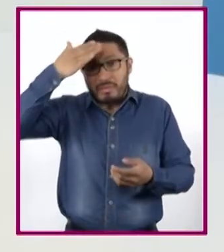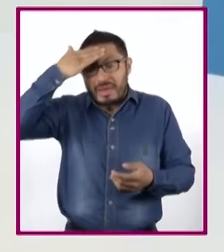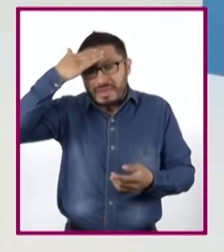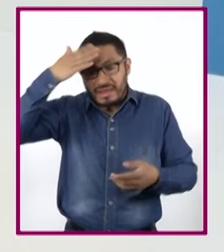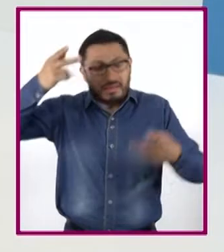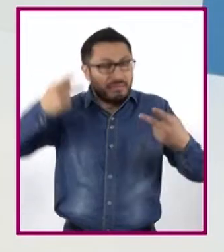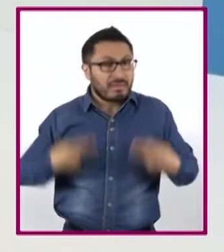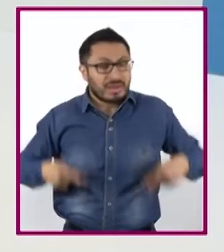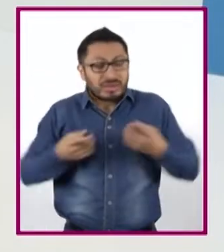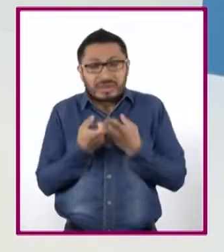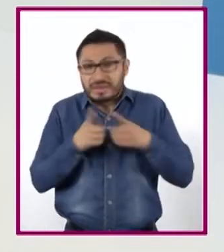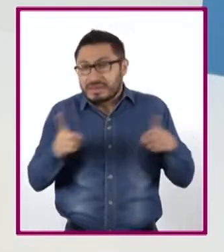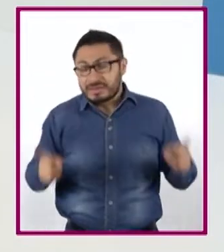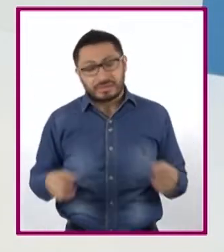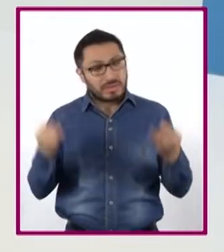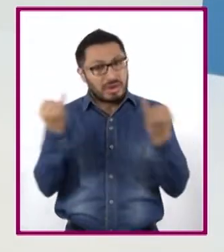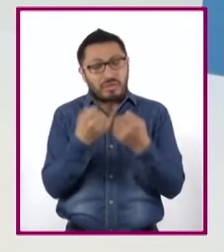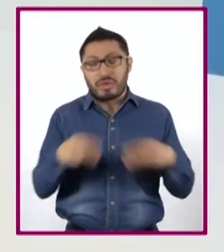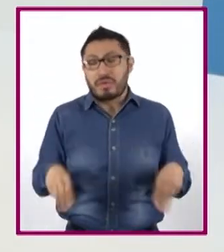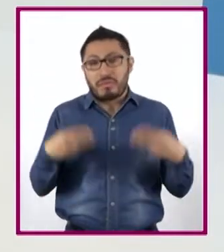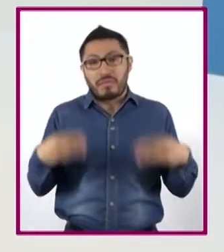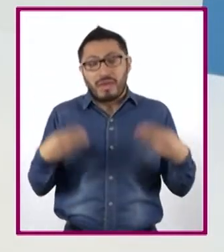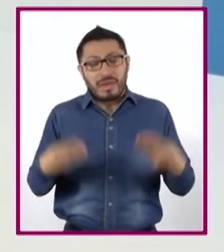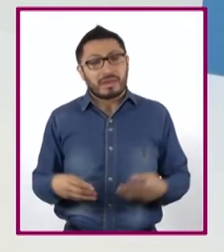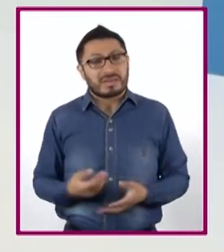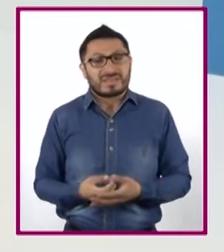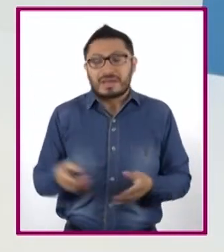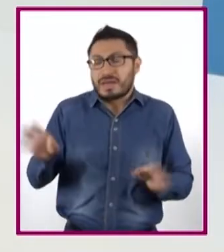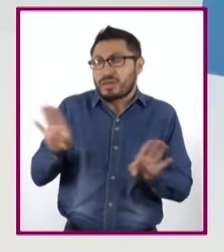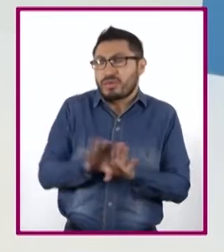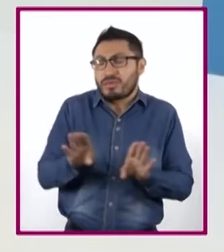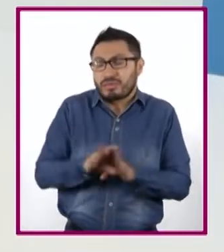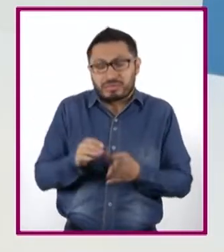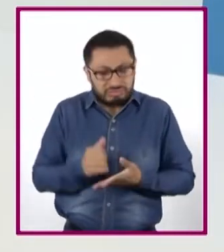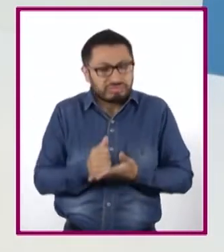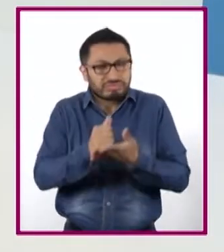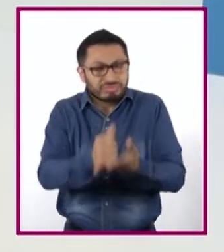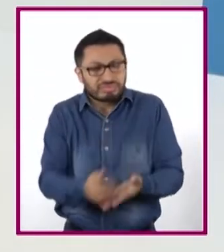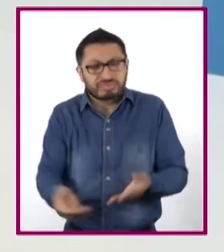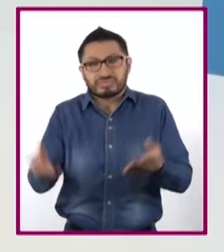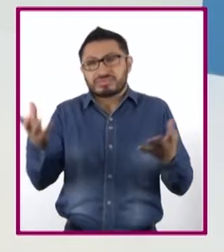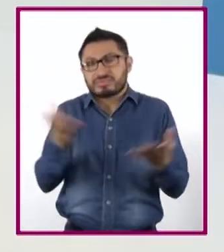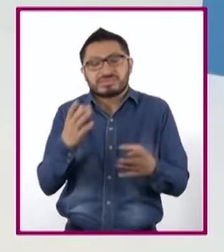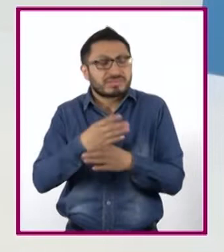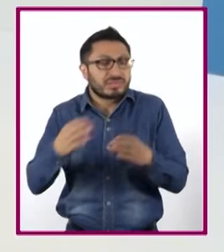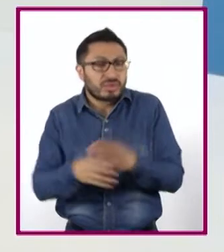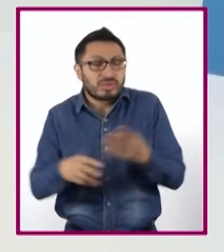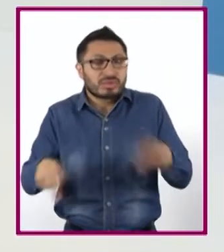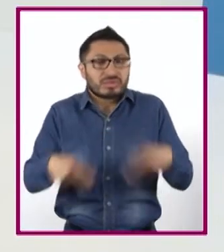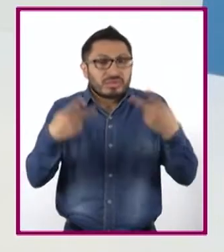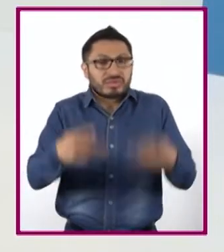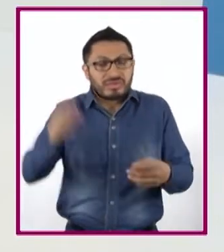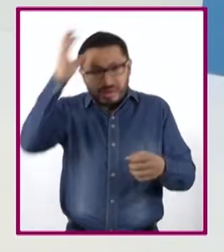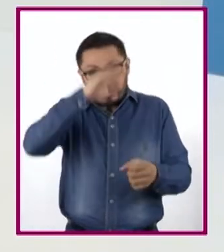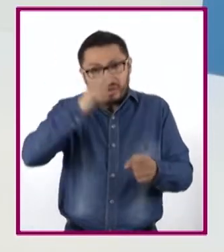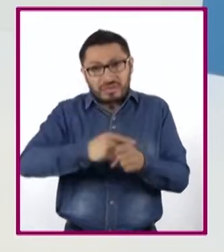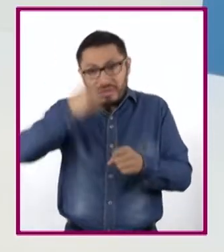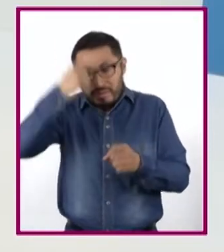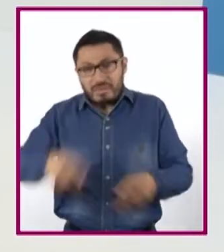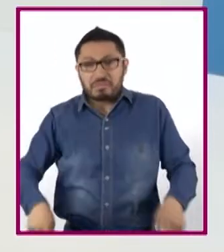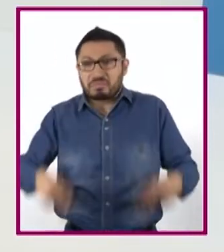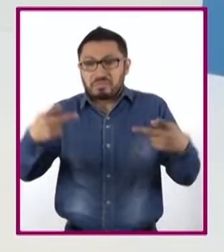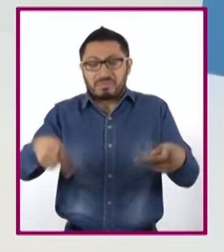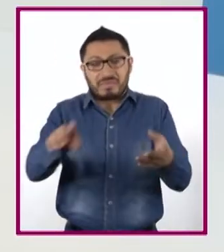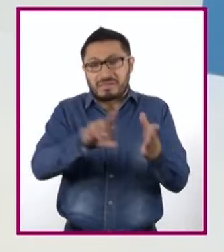el mercado ha influido, generando productos o retomando propuestas culturales dirigidas hacia esta población, como